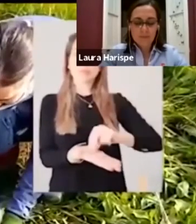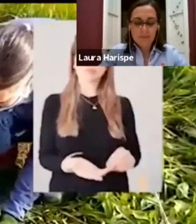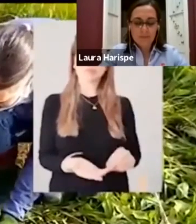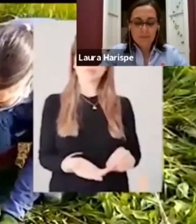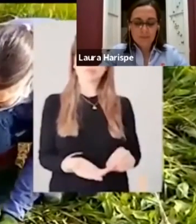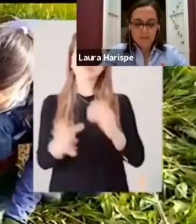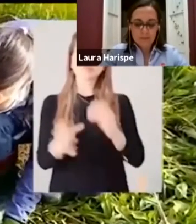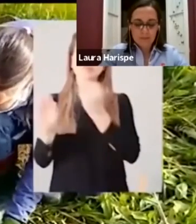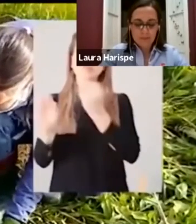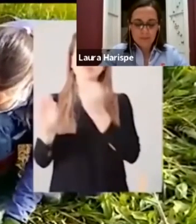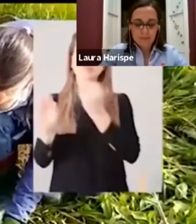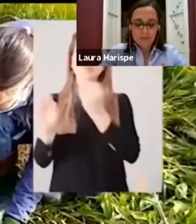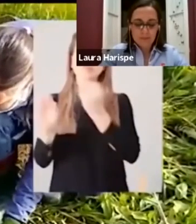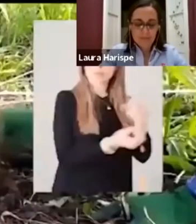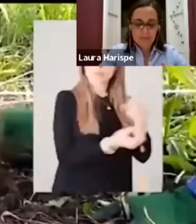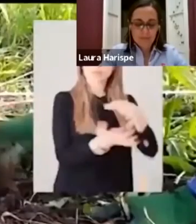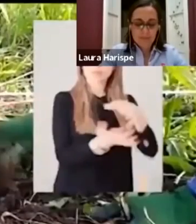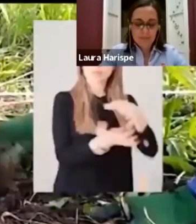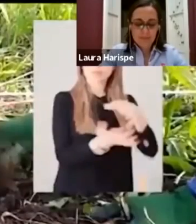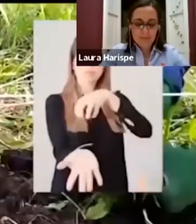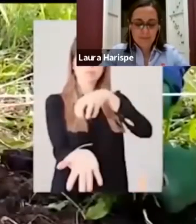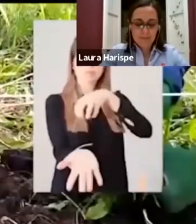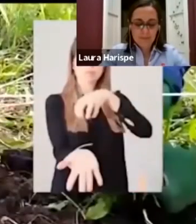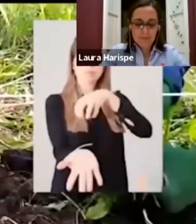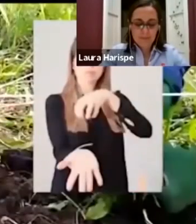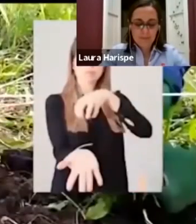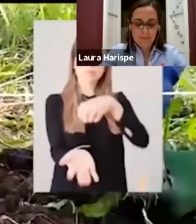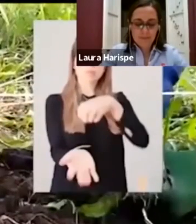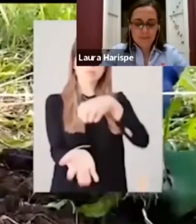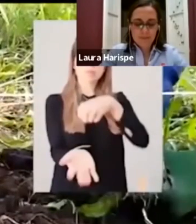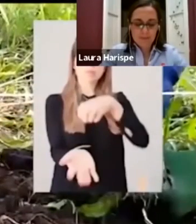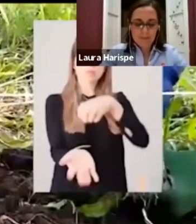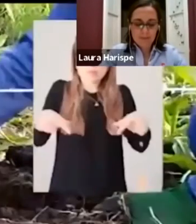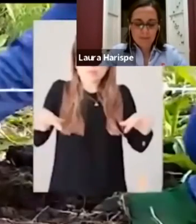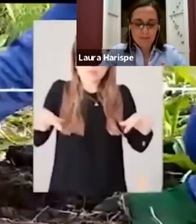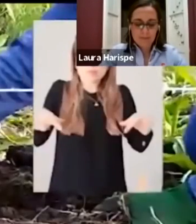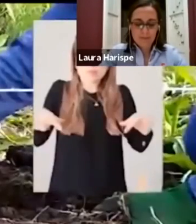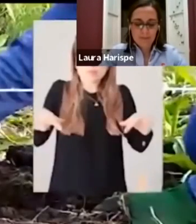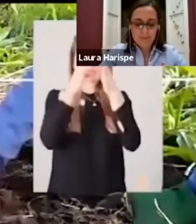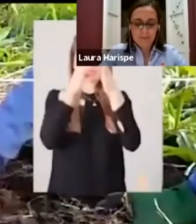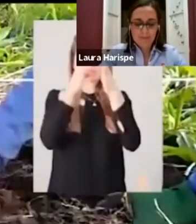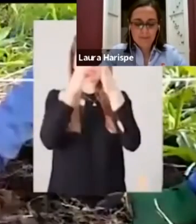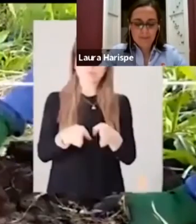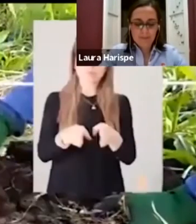manos iremos ayudando para dejarlo bien limpio y preparado para la siembra.